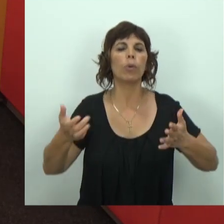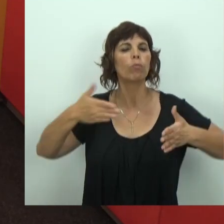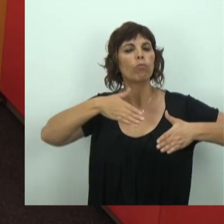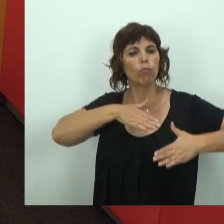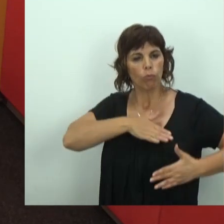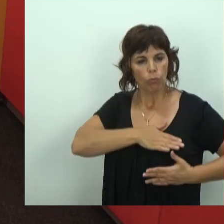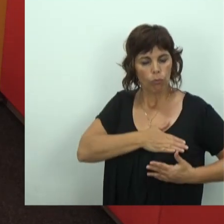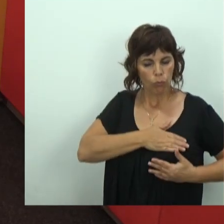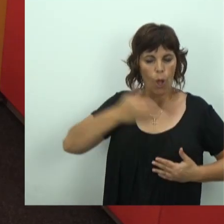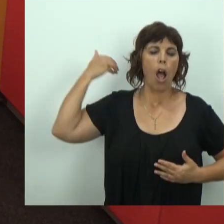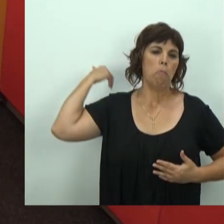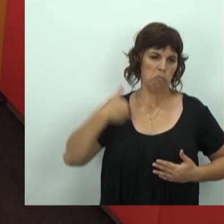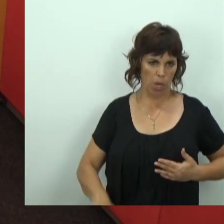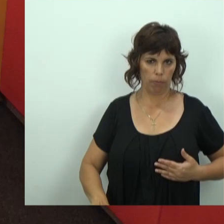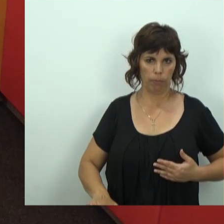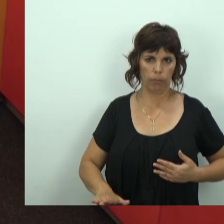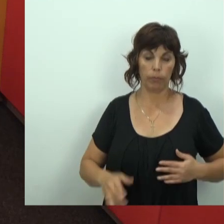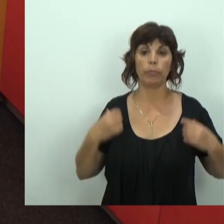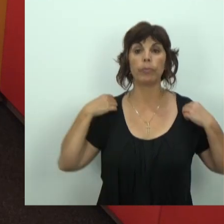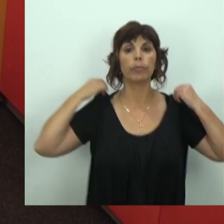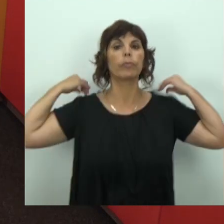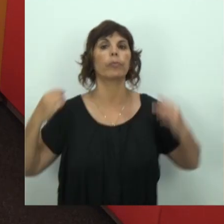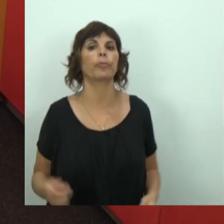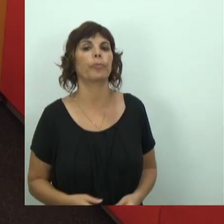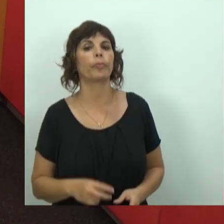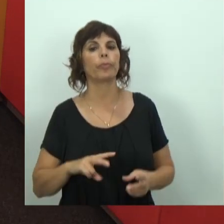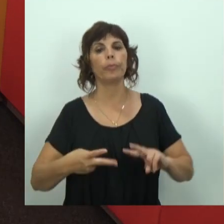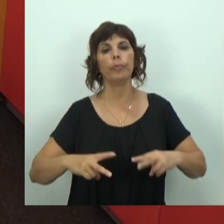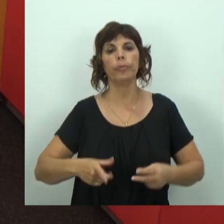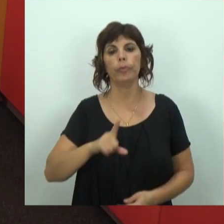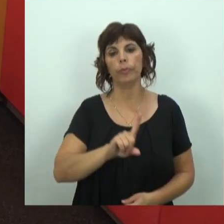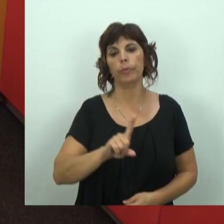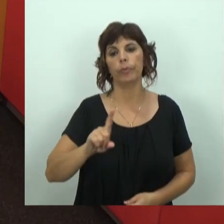corazón. Porque según Marcos 11, versículo 24,